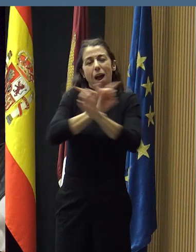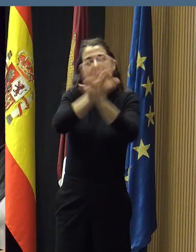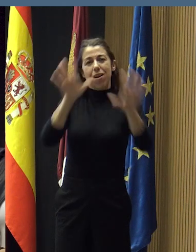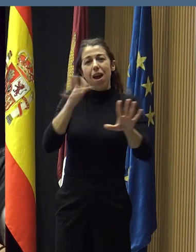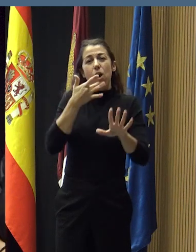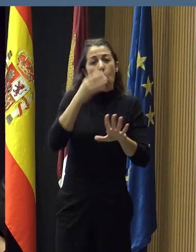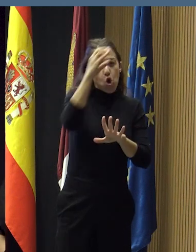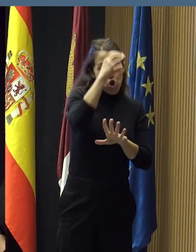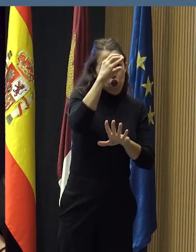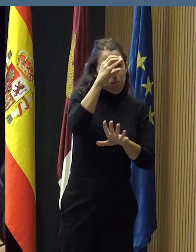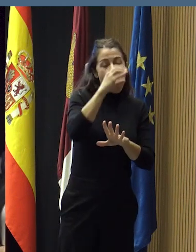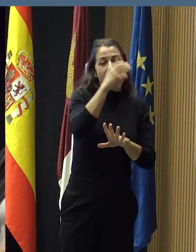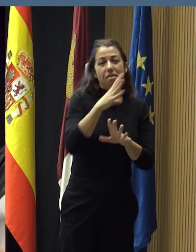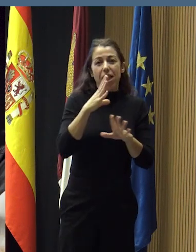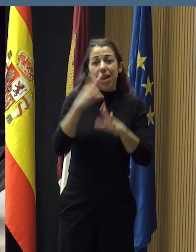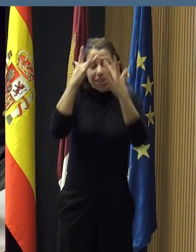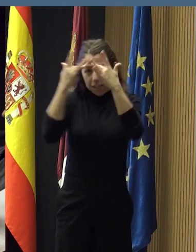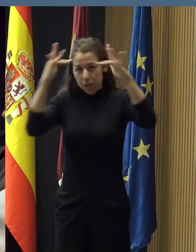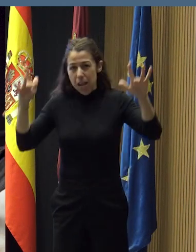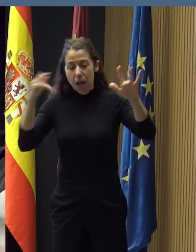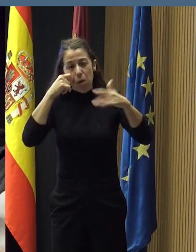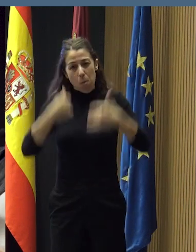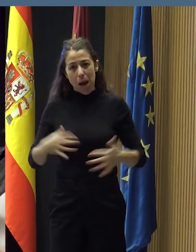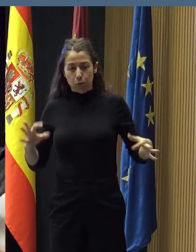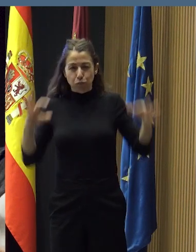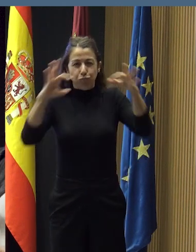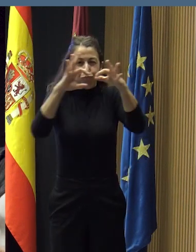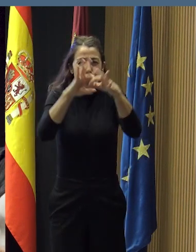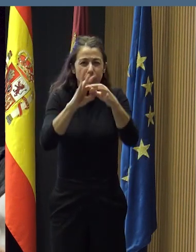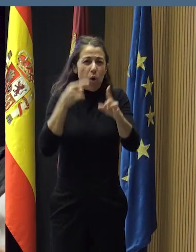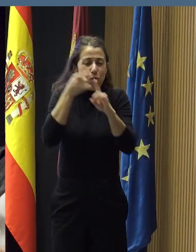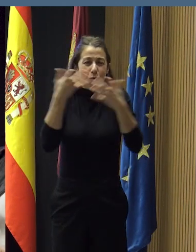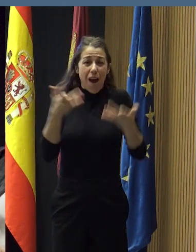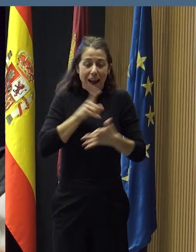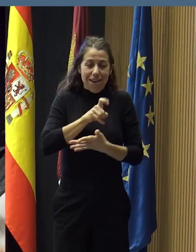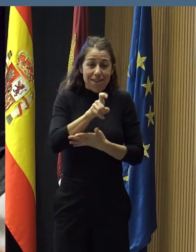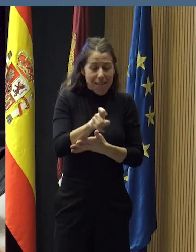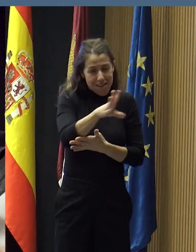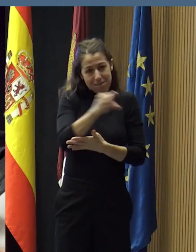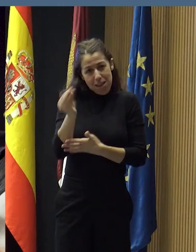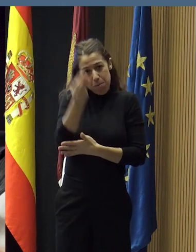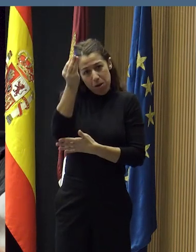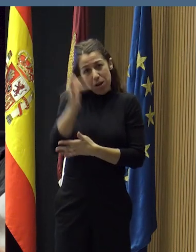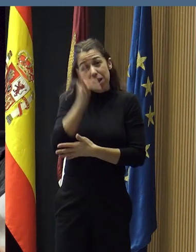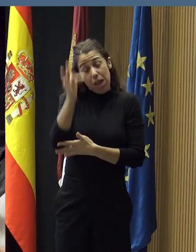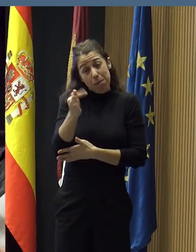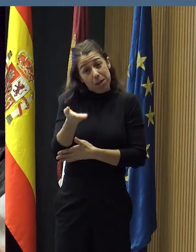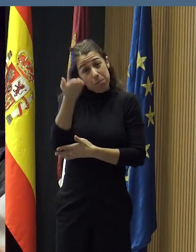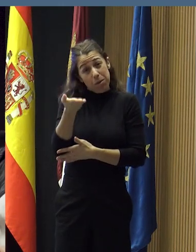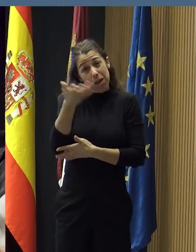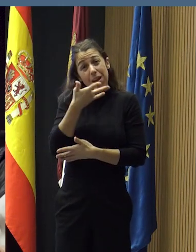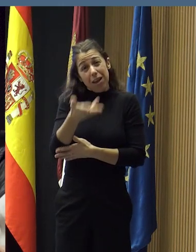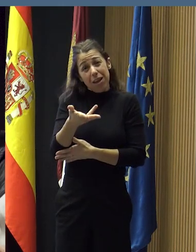unir conocimiento científico y sensibilidad humana para hacer que el cáncer se comprenda mejor y, sobre